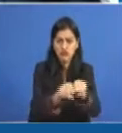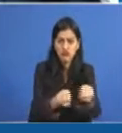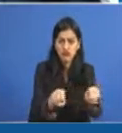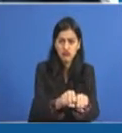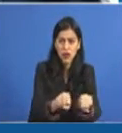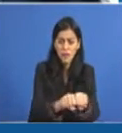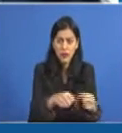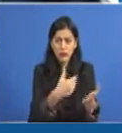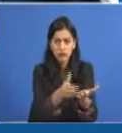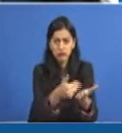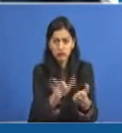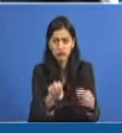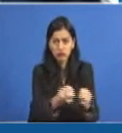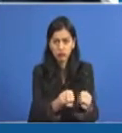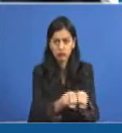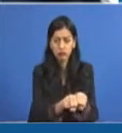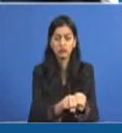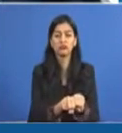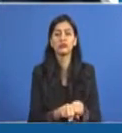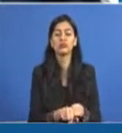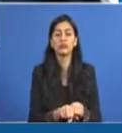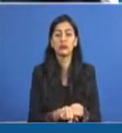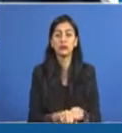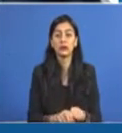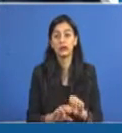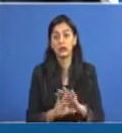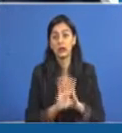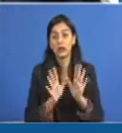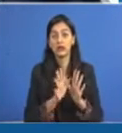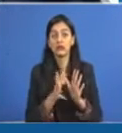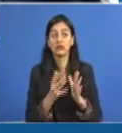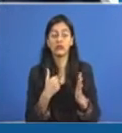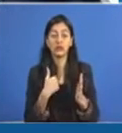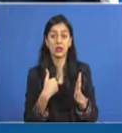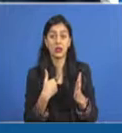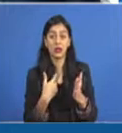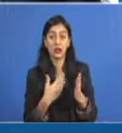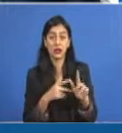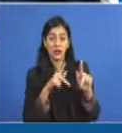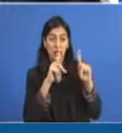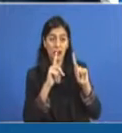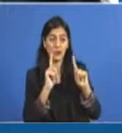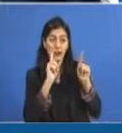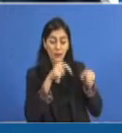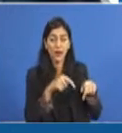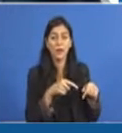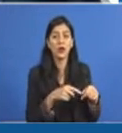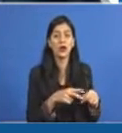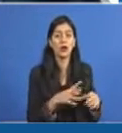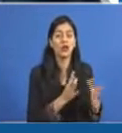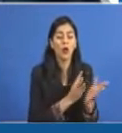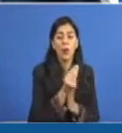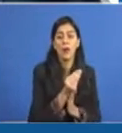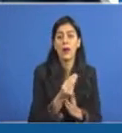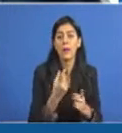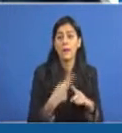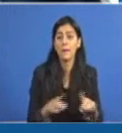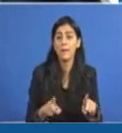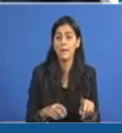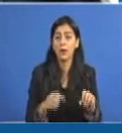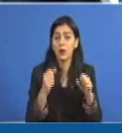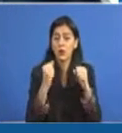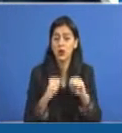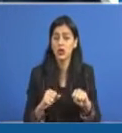poniendo el ejemplo, tengo una zapatería y obviamente tiene que estar el cliente físico para hacer la compra de este producto, pero ¿podría